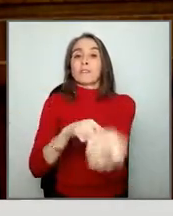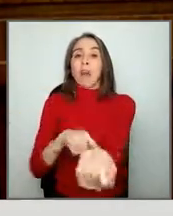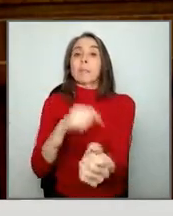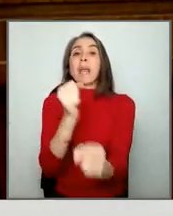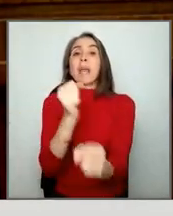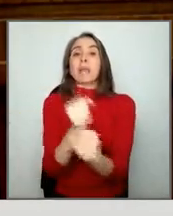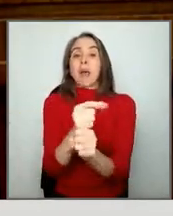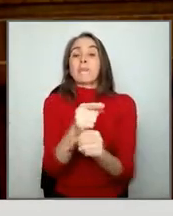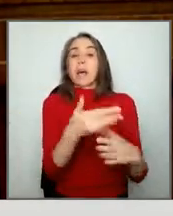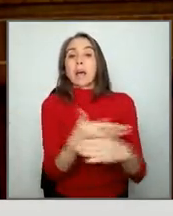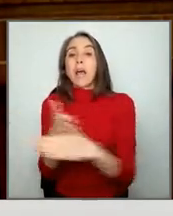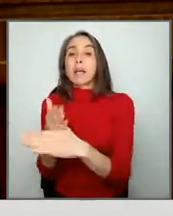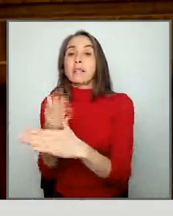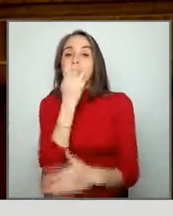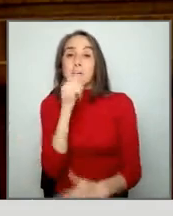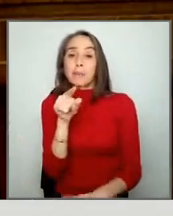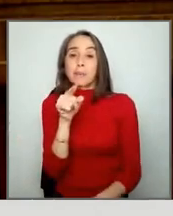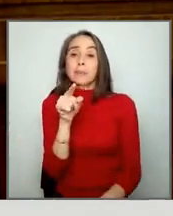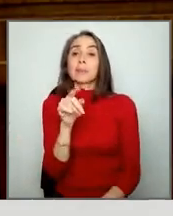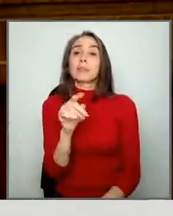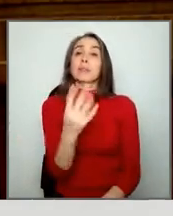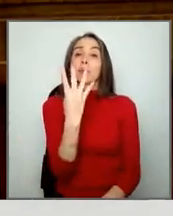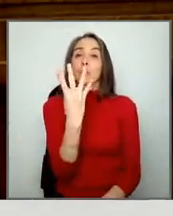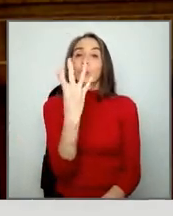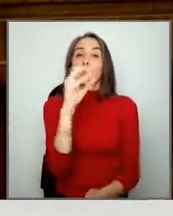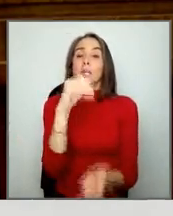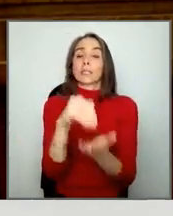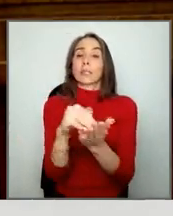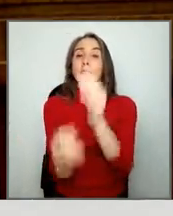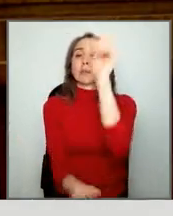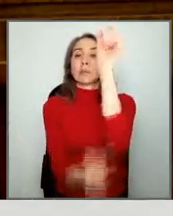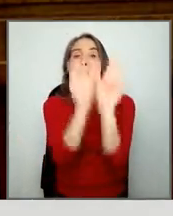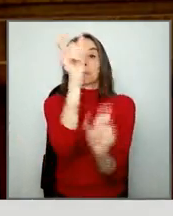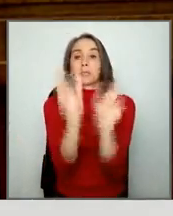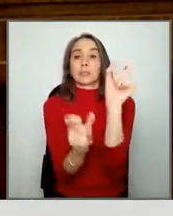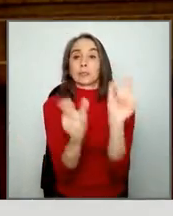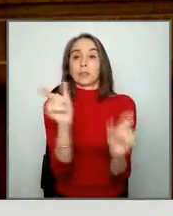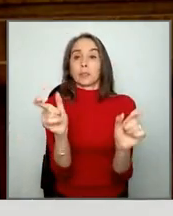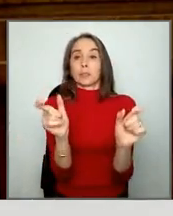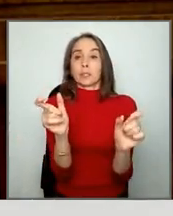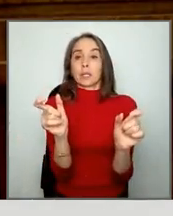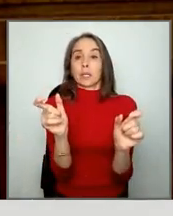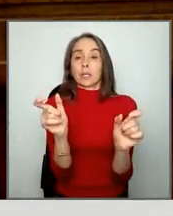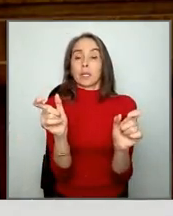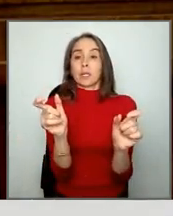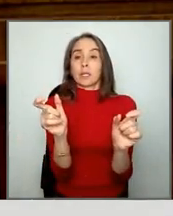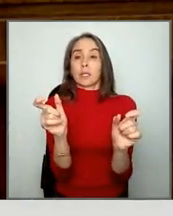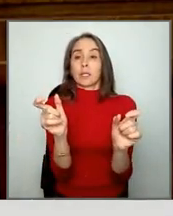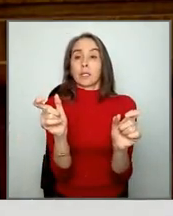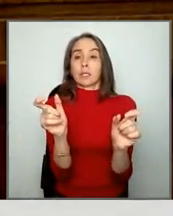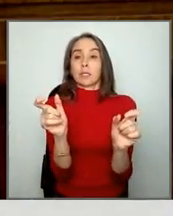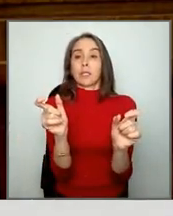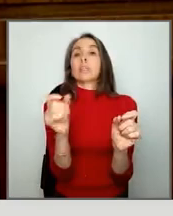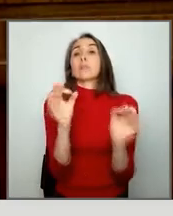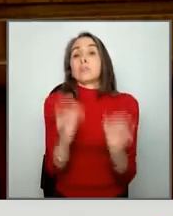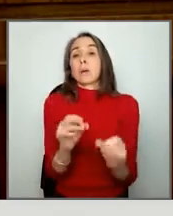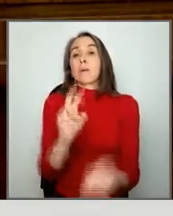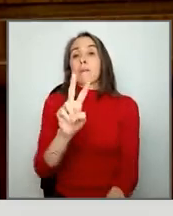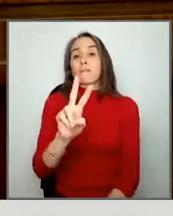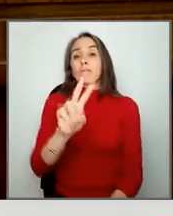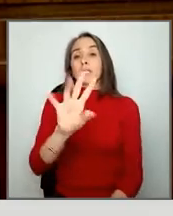aproximadamente 40.000 personas que representan el 25%